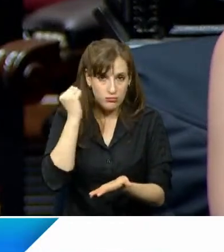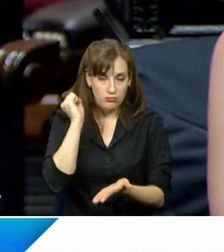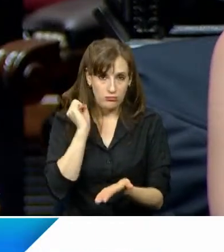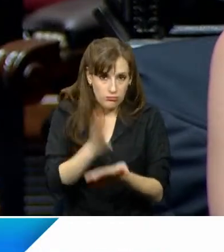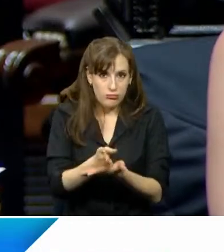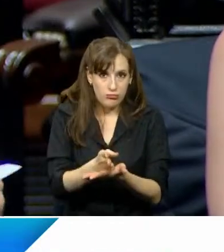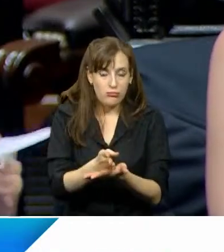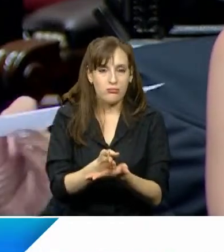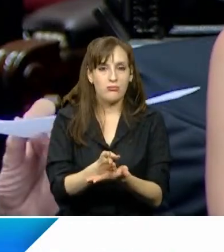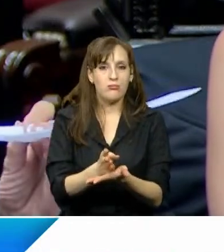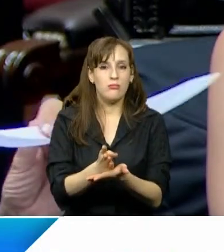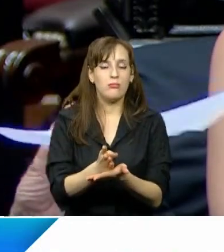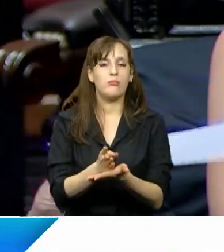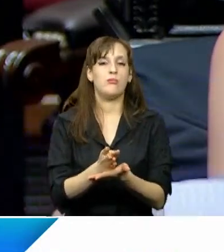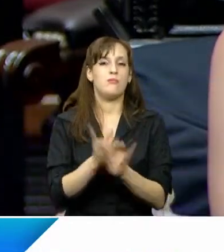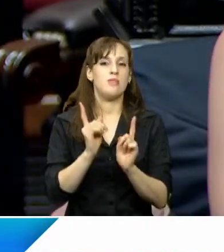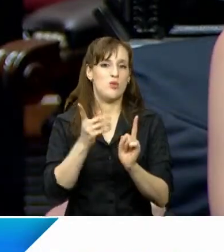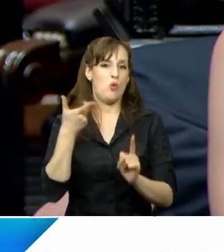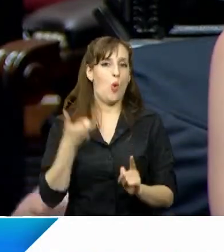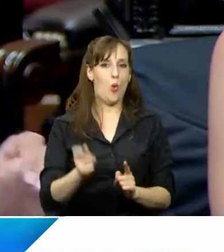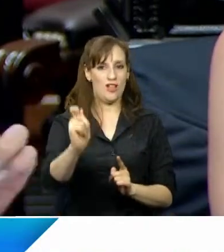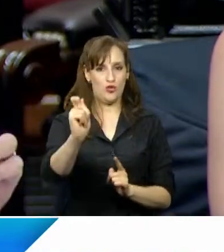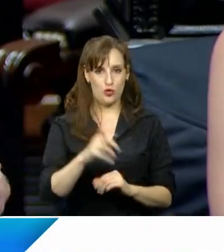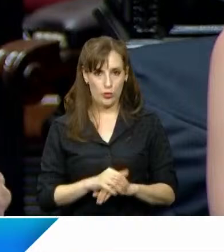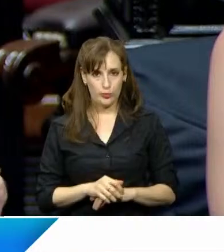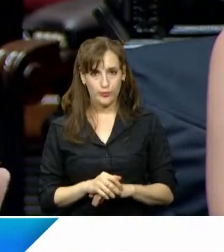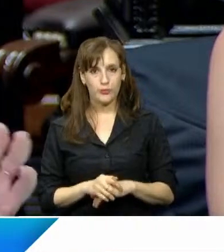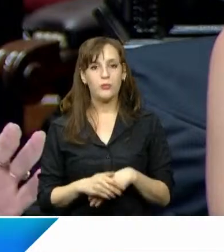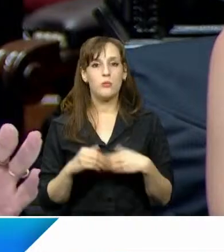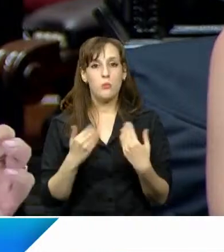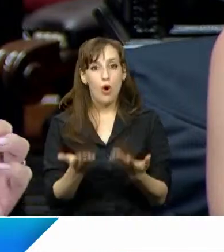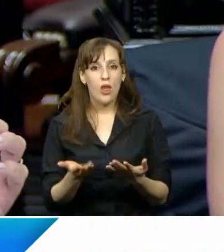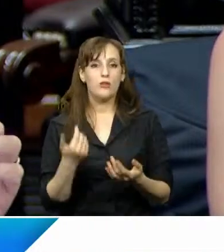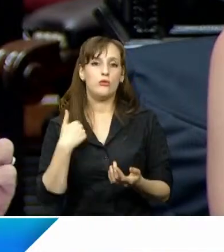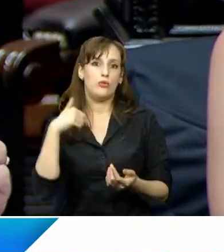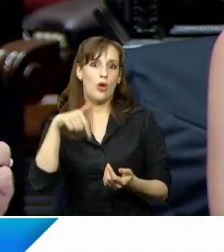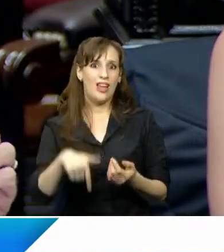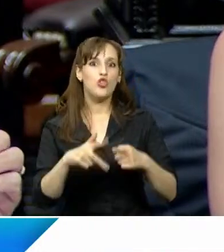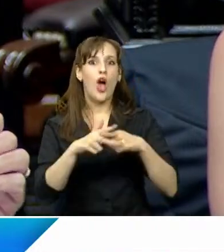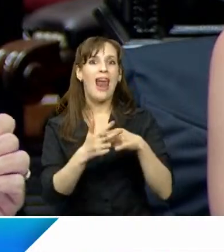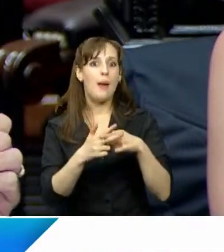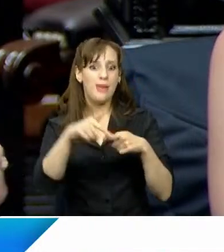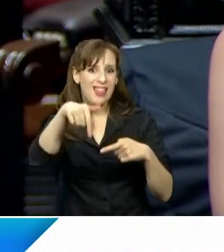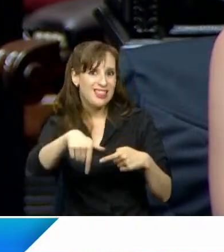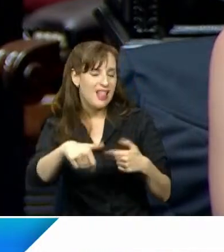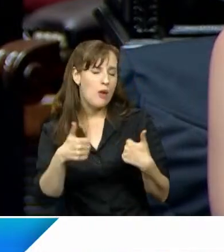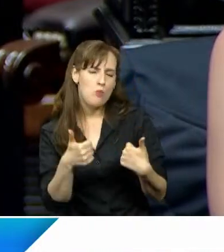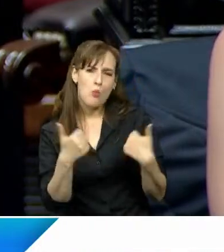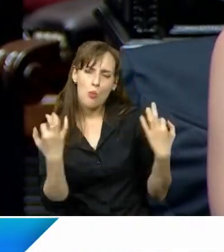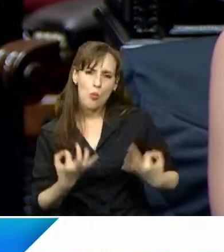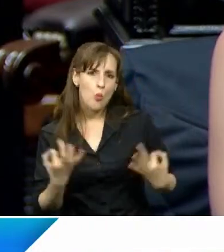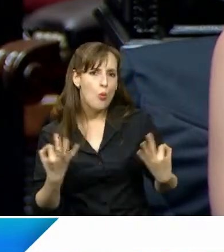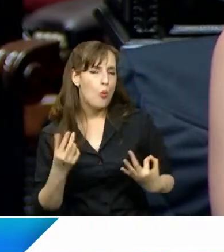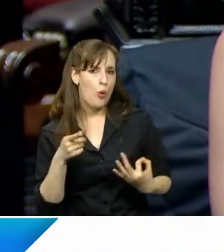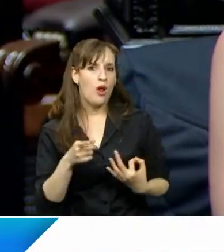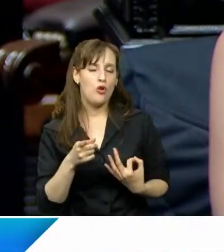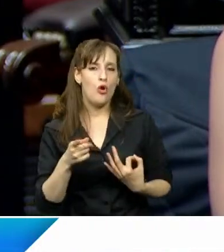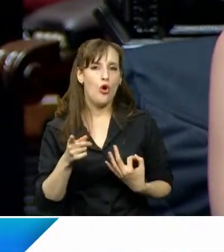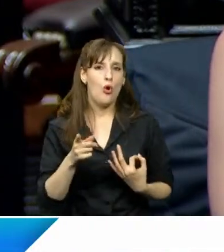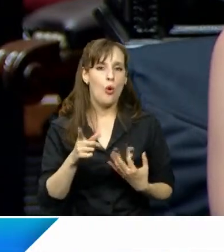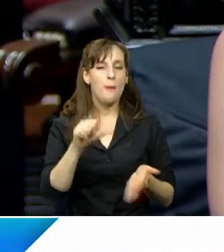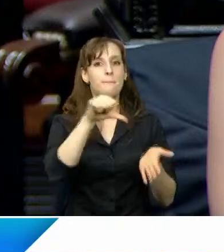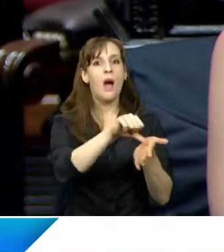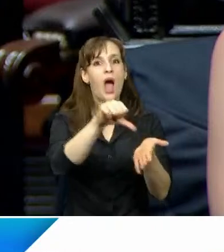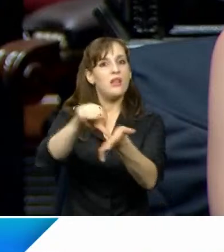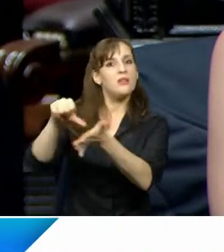en ausencia. Por eso este instrumento es muy válido y lo utilizan la mayoría de los países del mundo, y en Argentina es